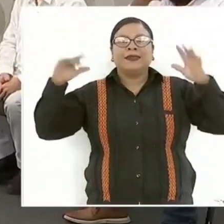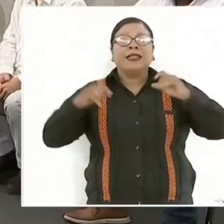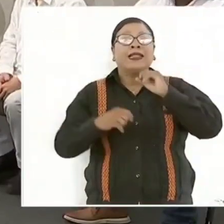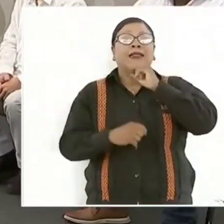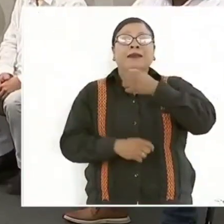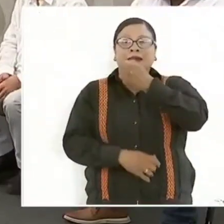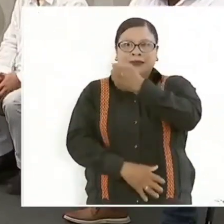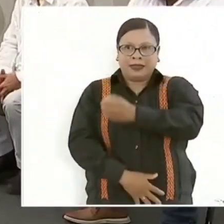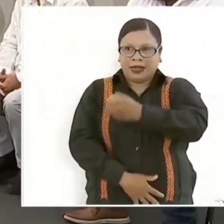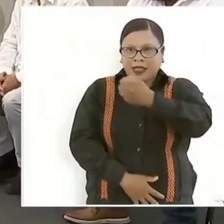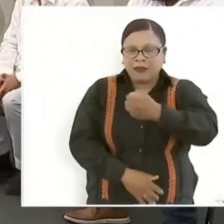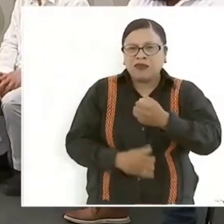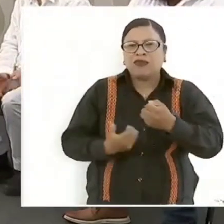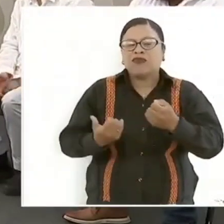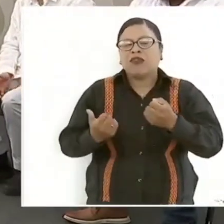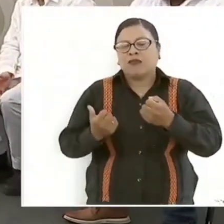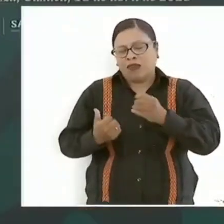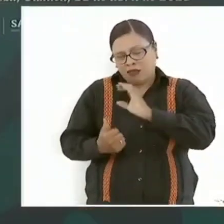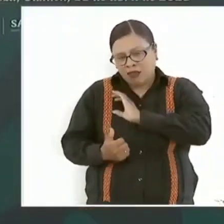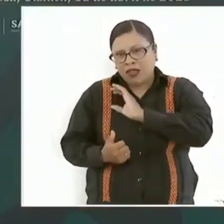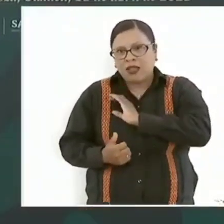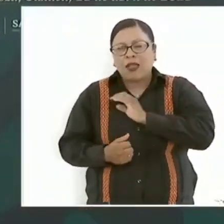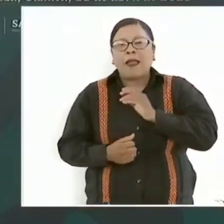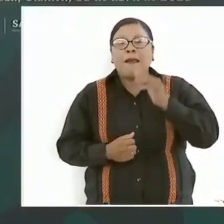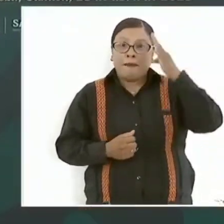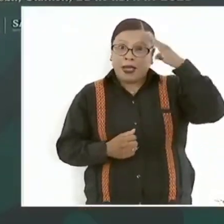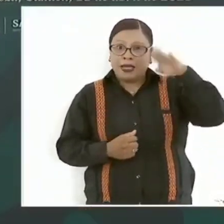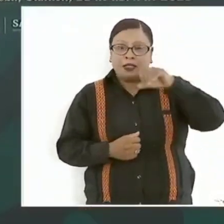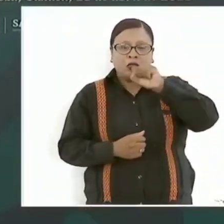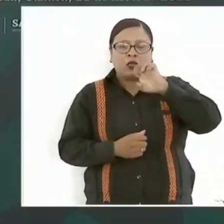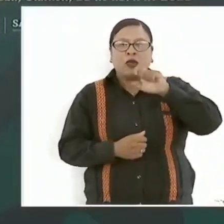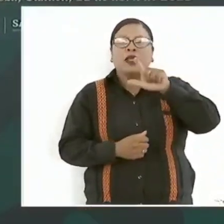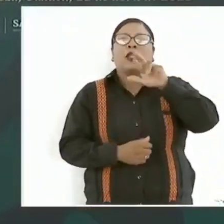Saludo con afecto al maestro Zoé Robledo